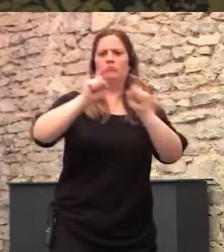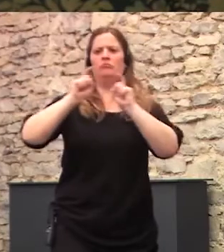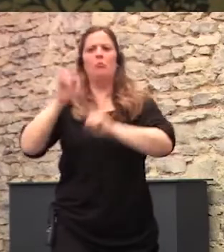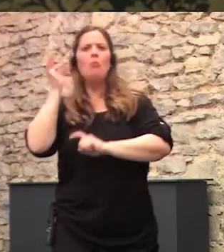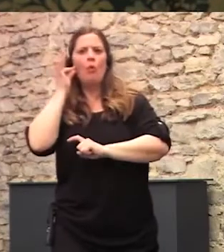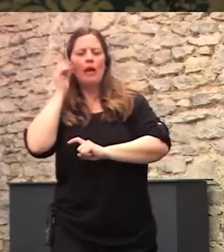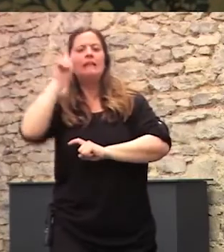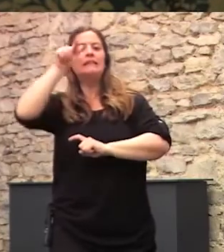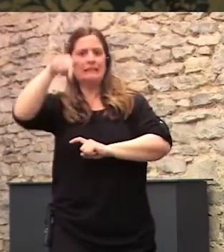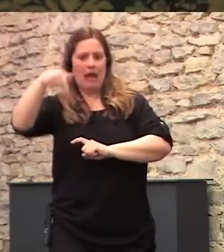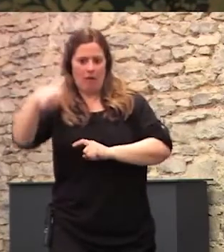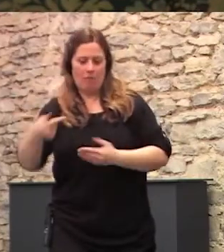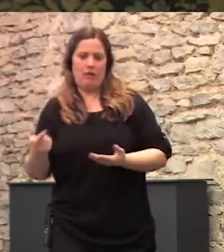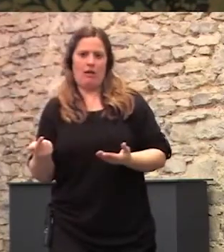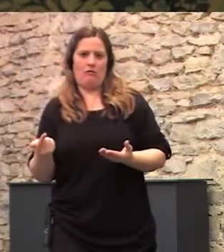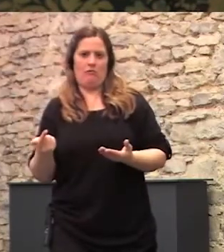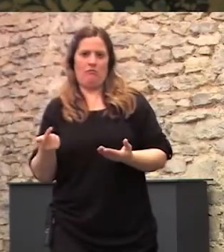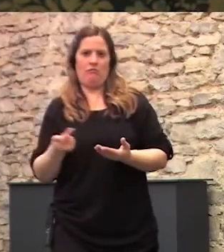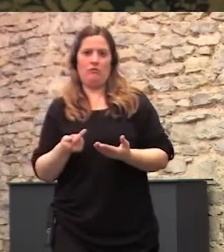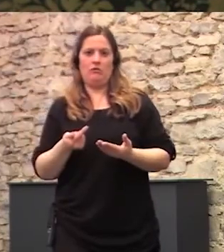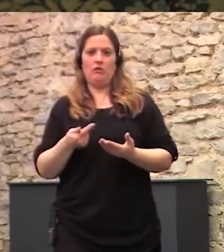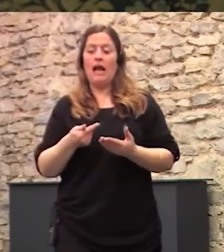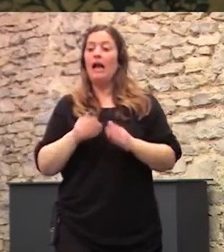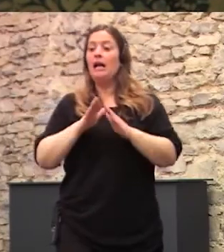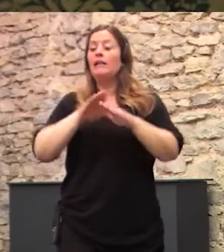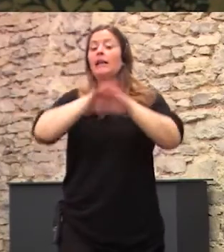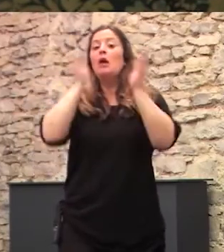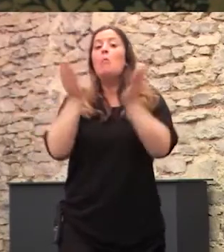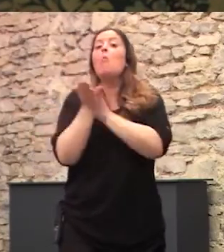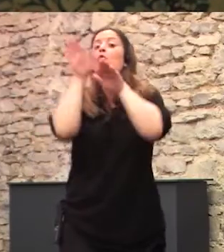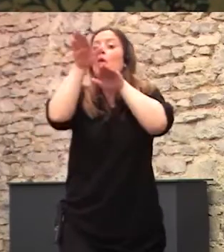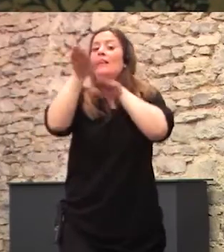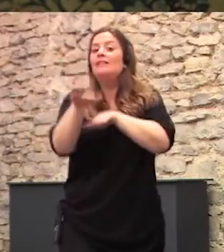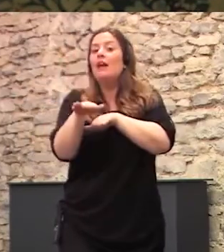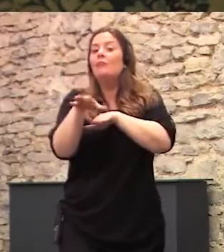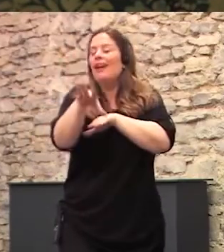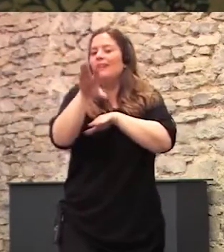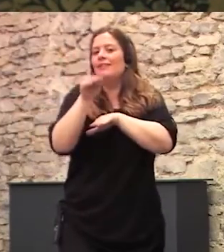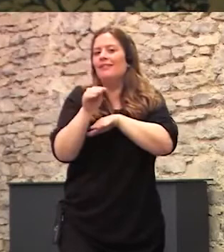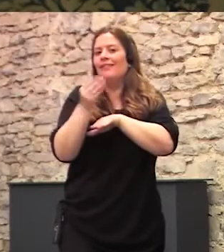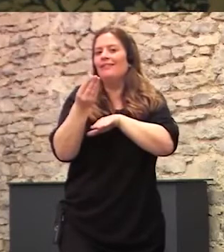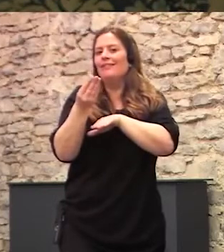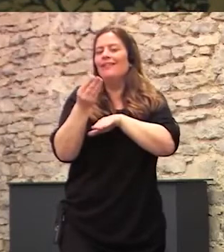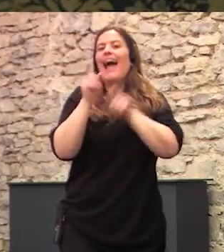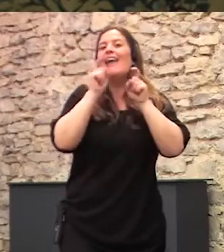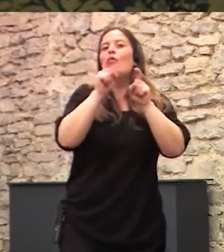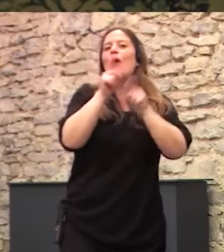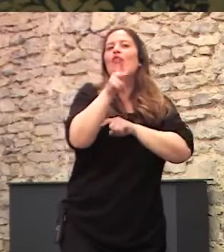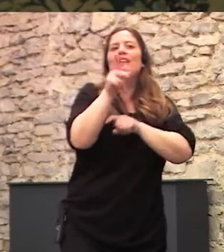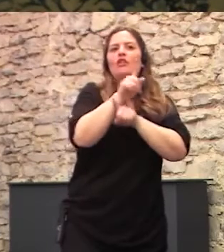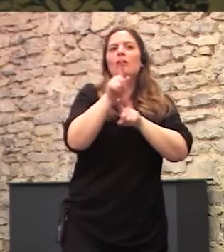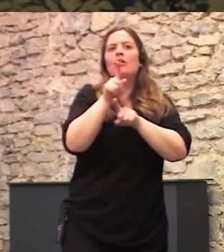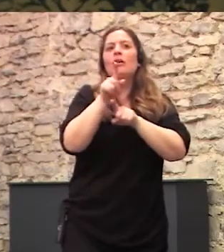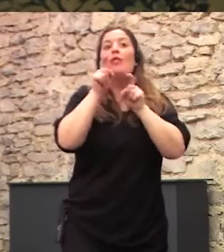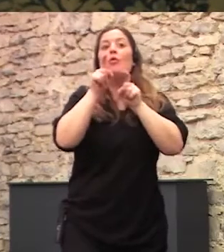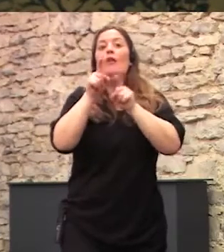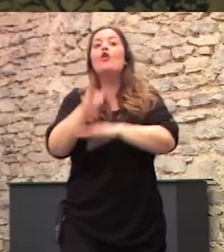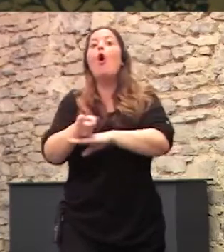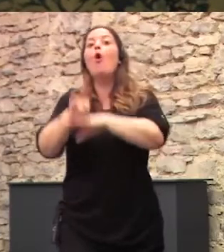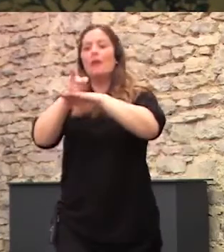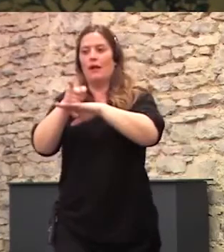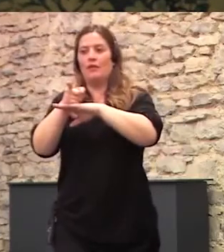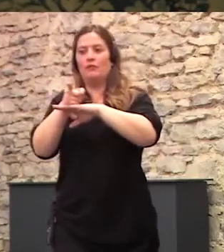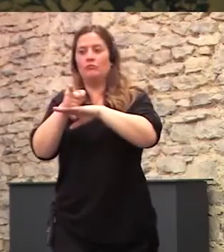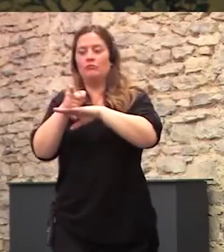también, en el Islam hay que entender que la educación no es un derecho, la educación es una obligación, ¿sí? Cuesta creerlo hoy en día